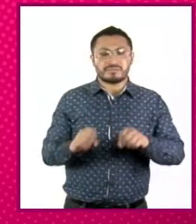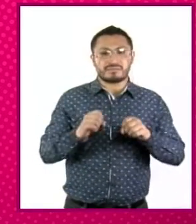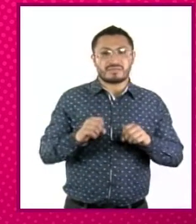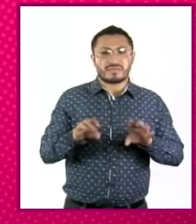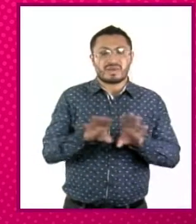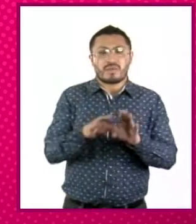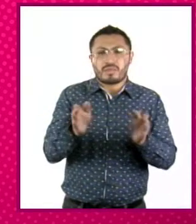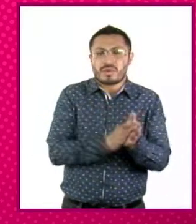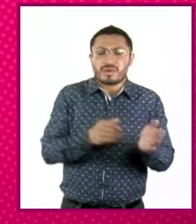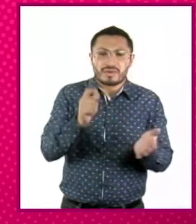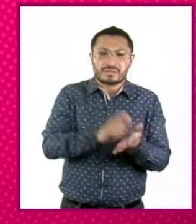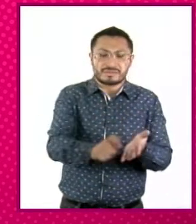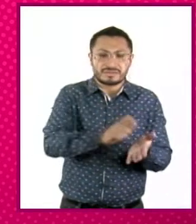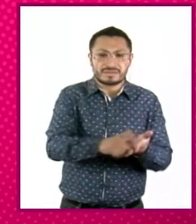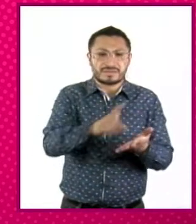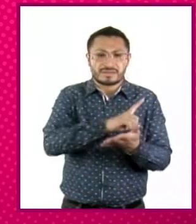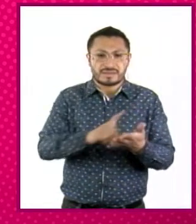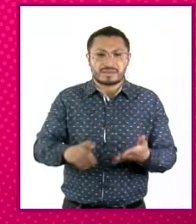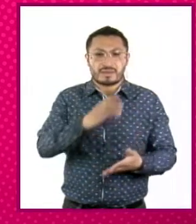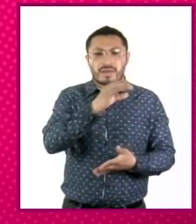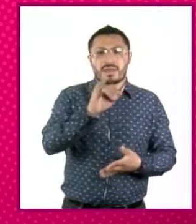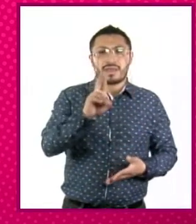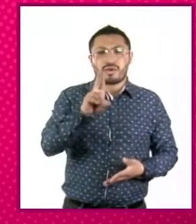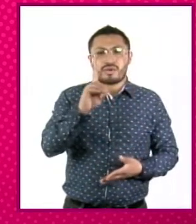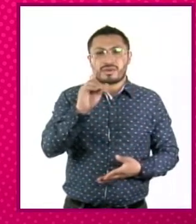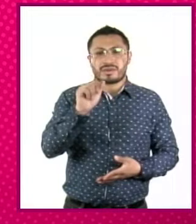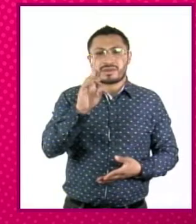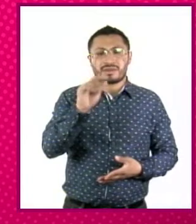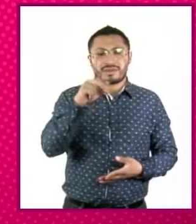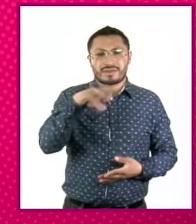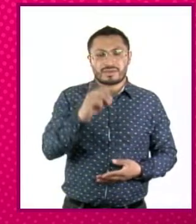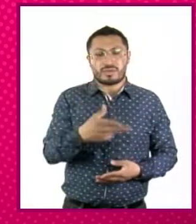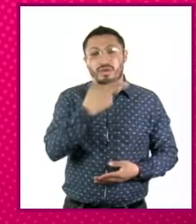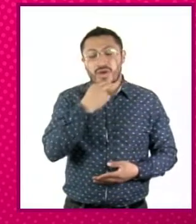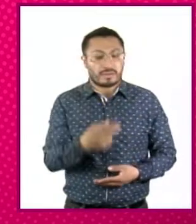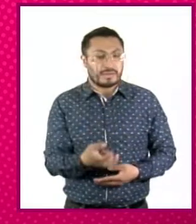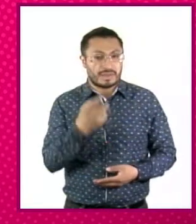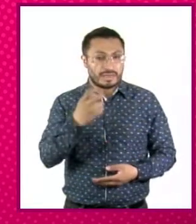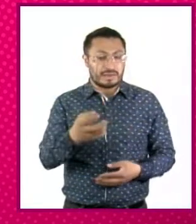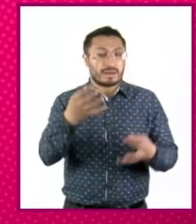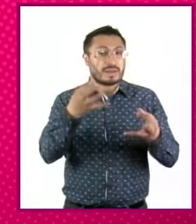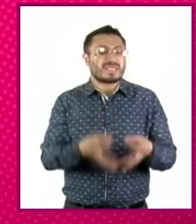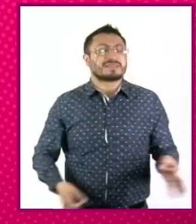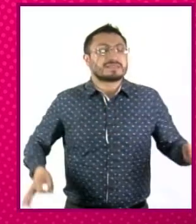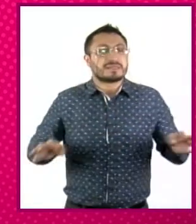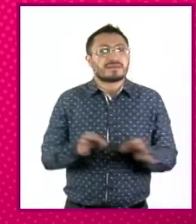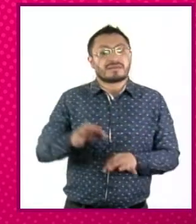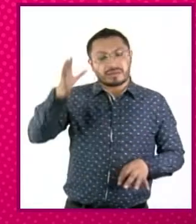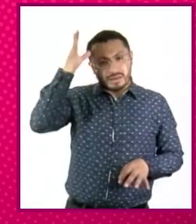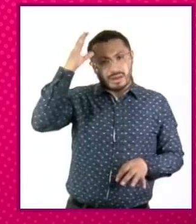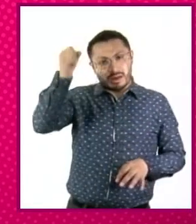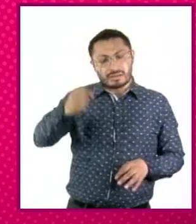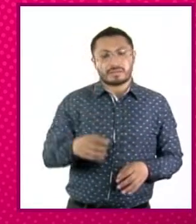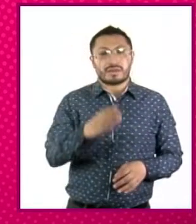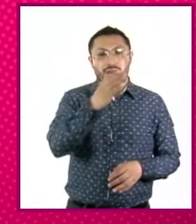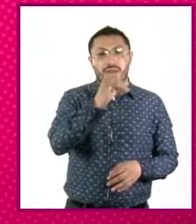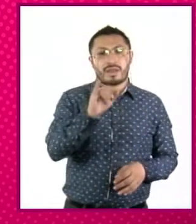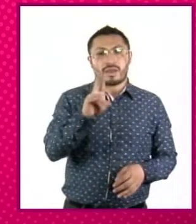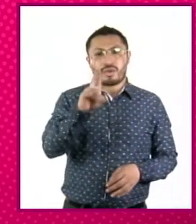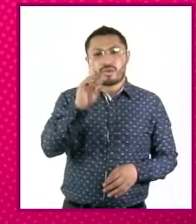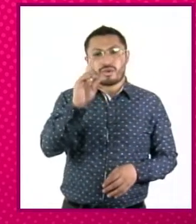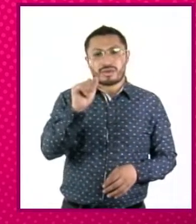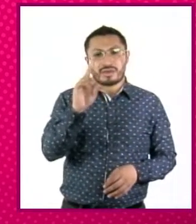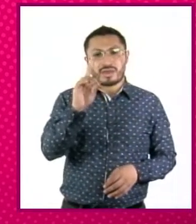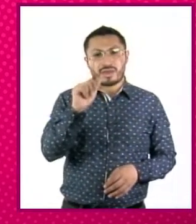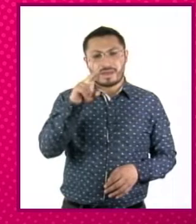Derechos del Ciudadano y del Hombre. Y ojo, aquí hay una distinción muy importante, un concepto central: ciudadano, ya